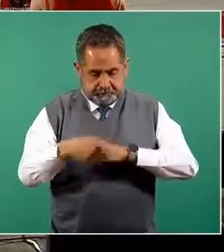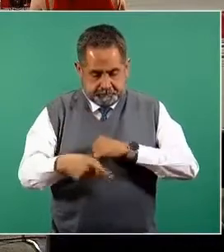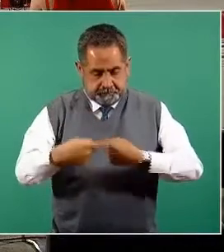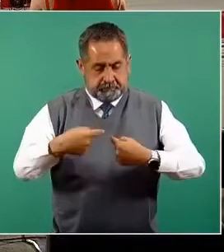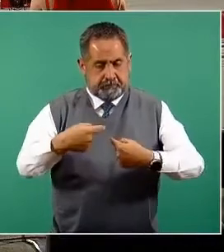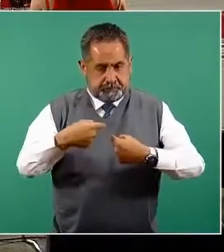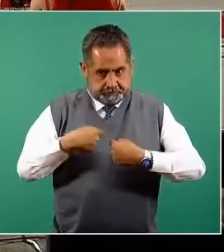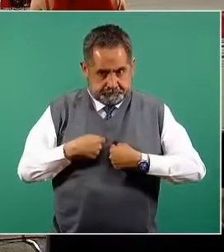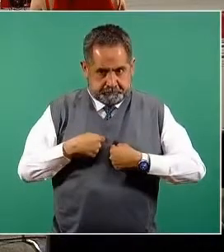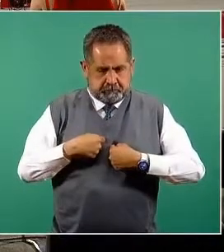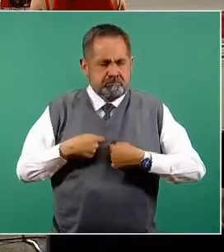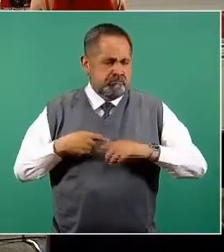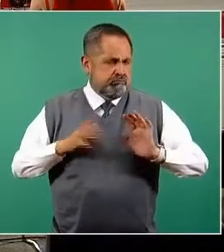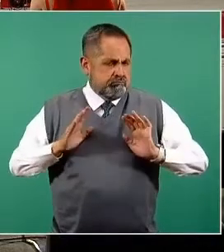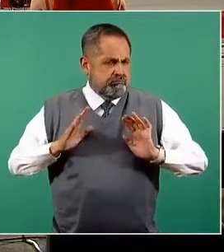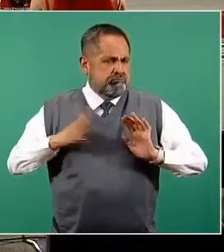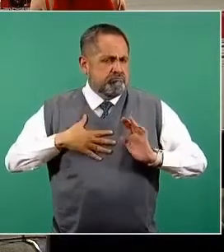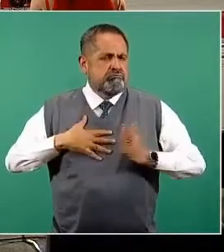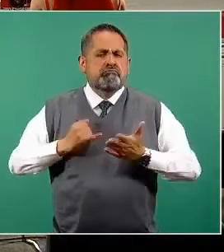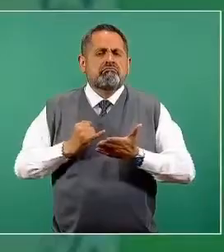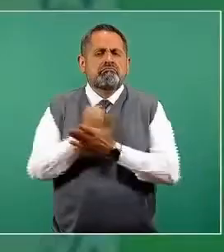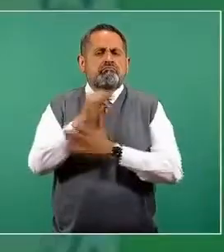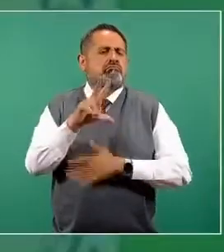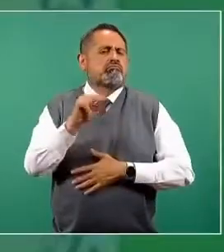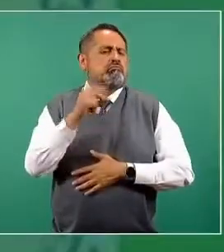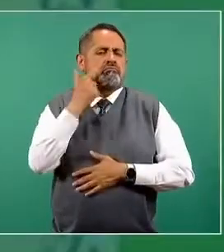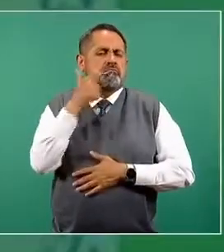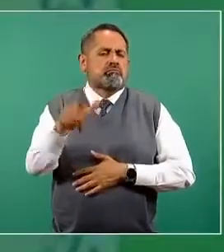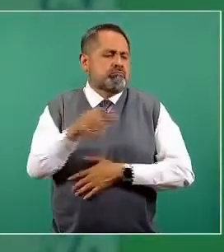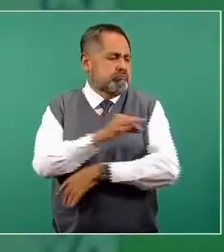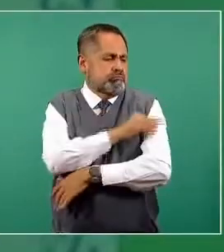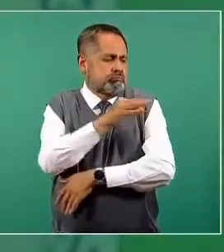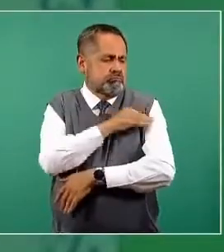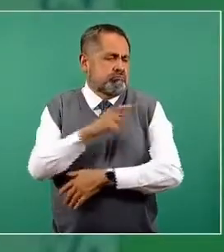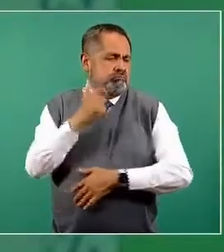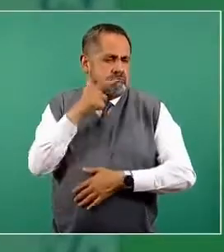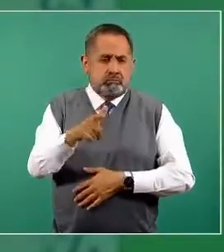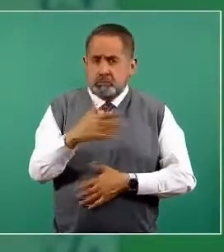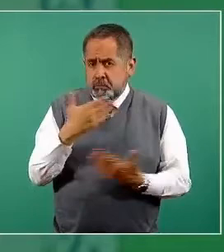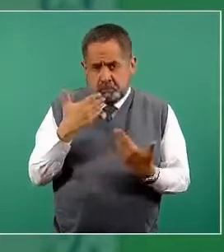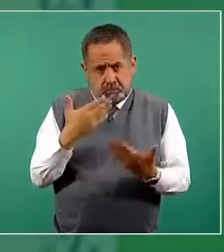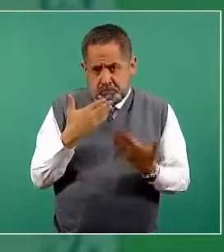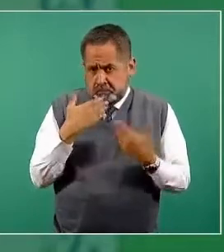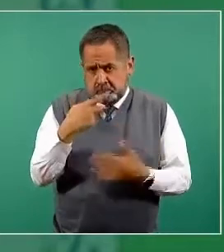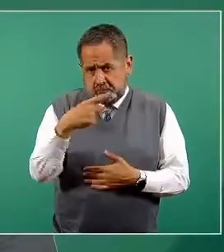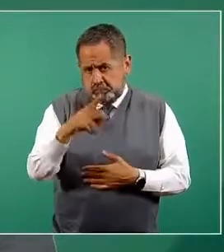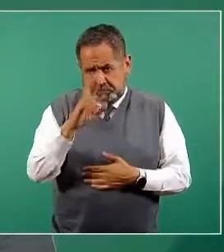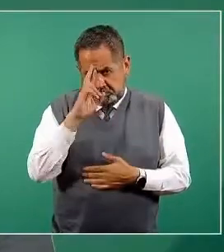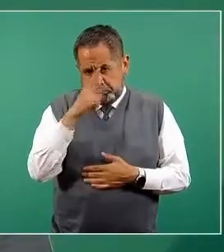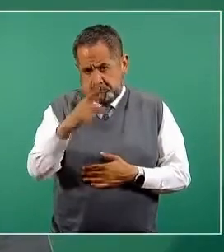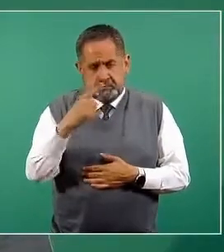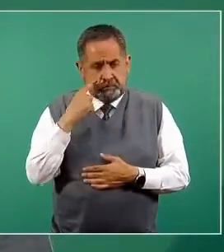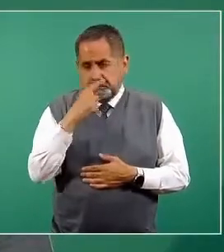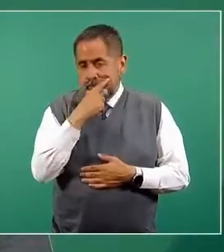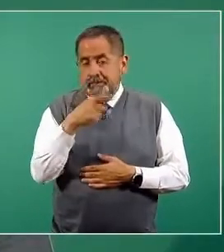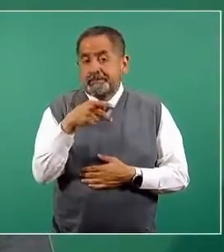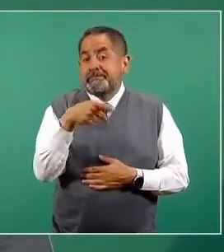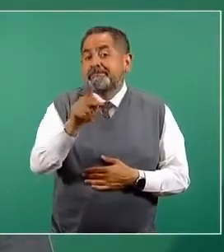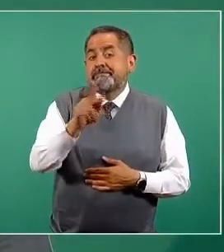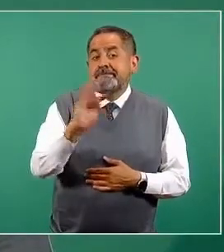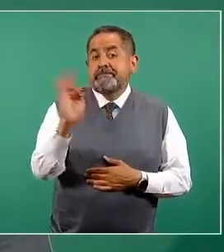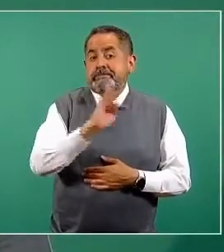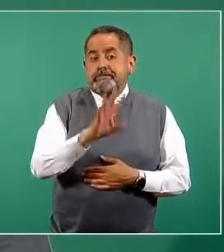usted, que está ejerciendo su derecho y su libertad de decidir vacunarse o no vacunarse. Puede ser que el riesgo